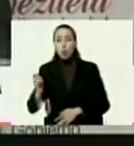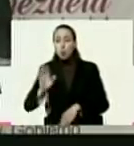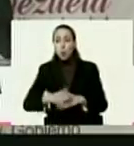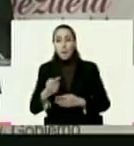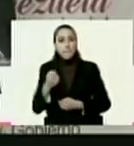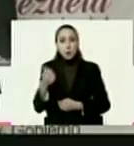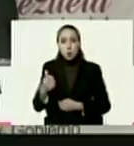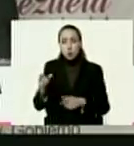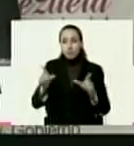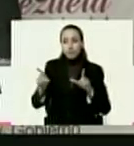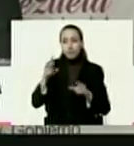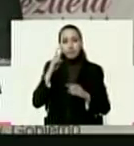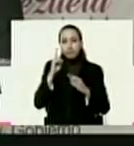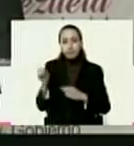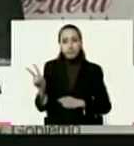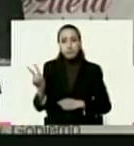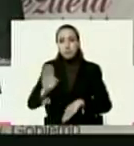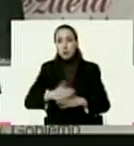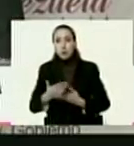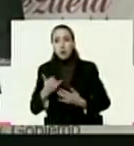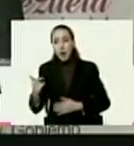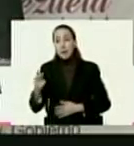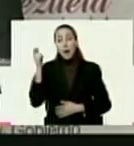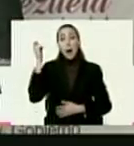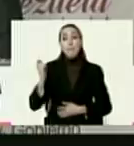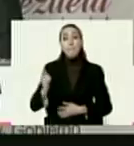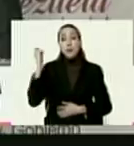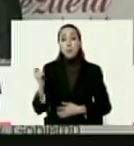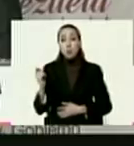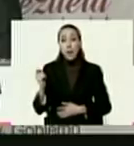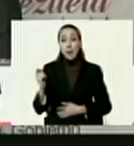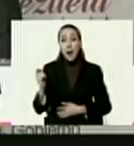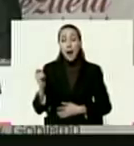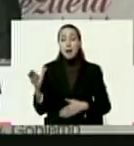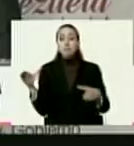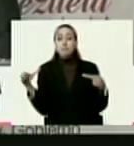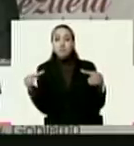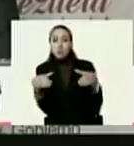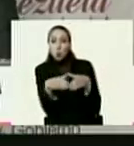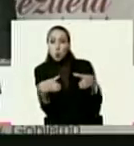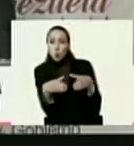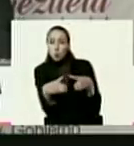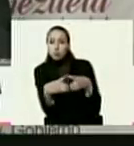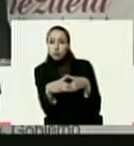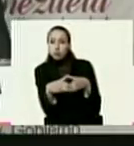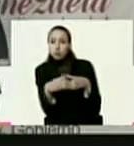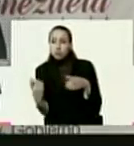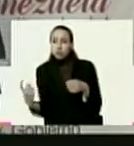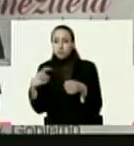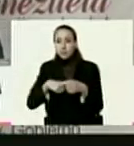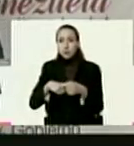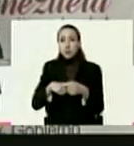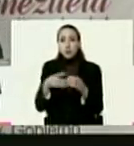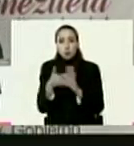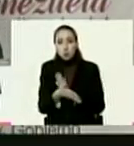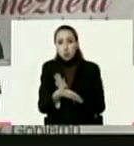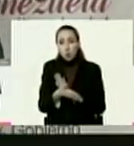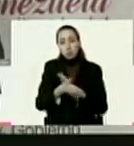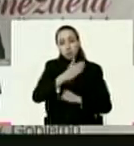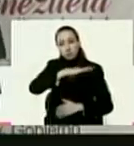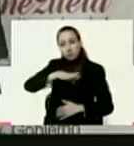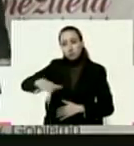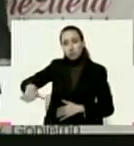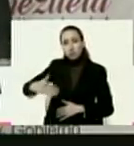los medios lo señalan, es diputado de una pequeña zona costera de